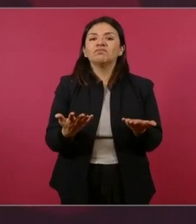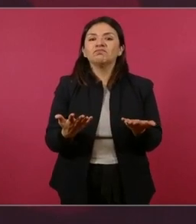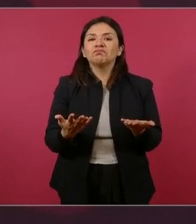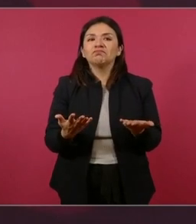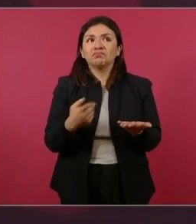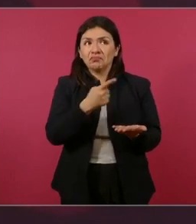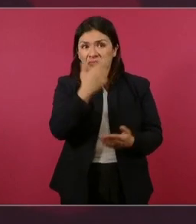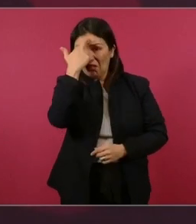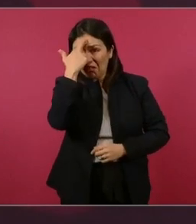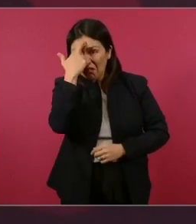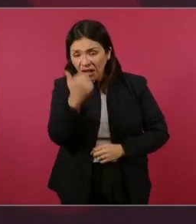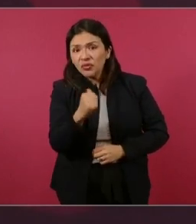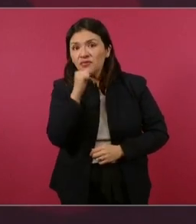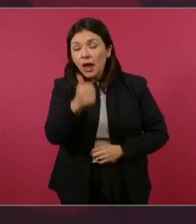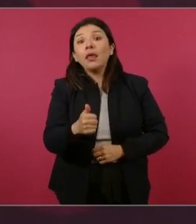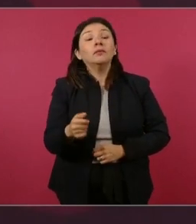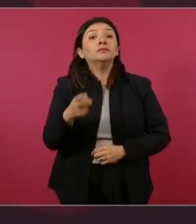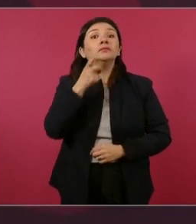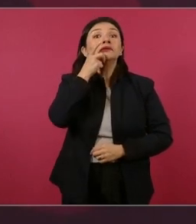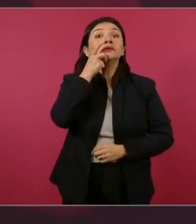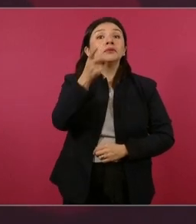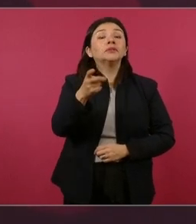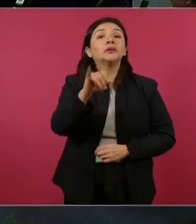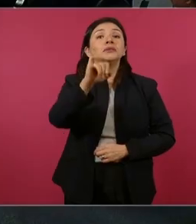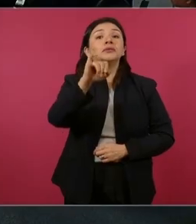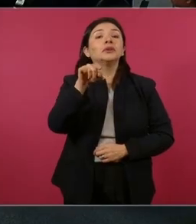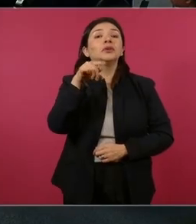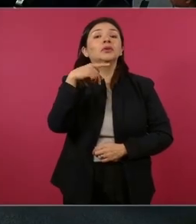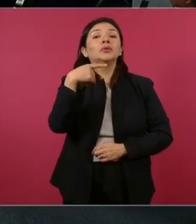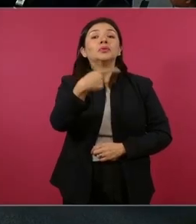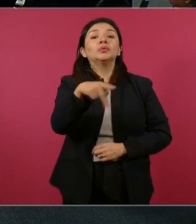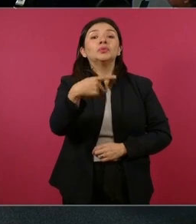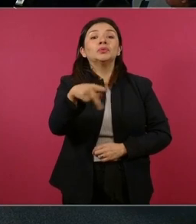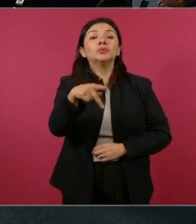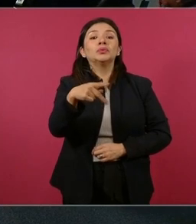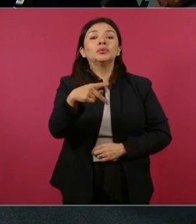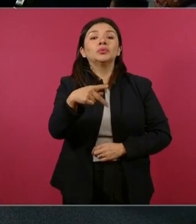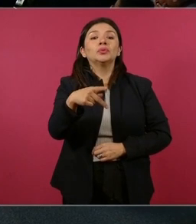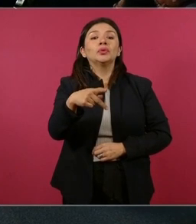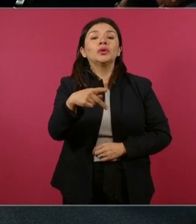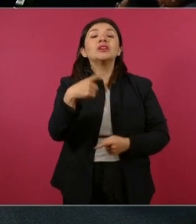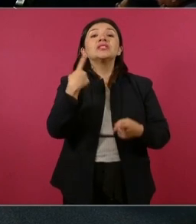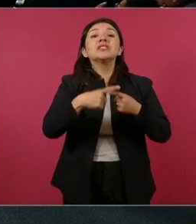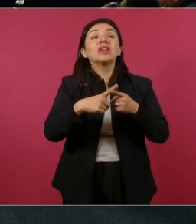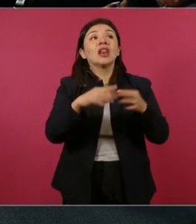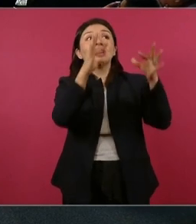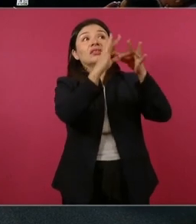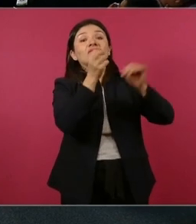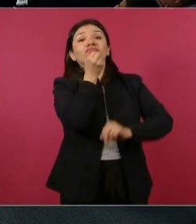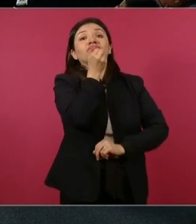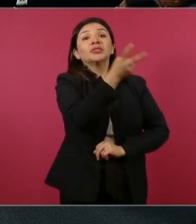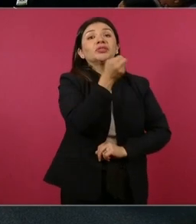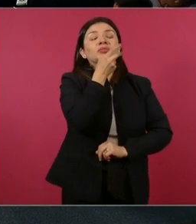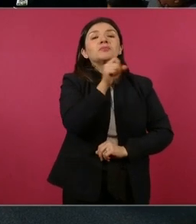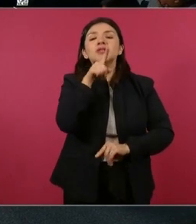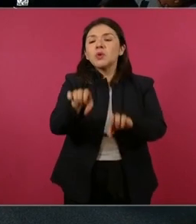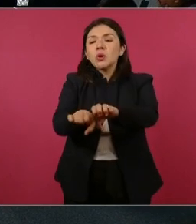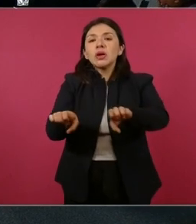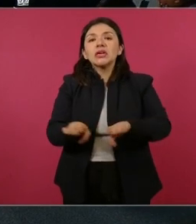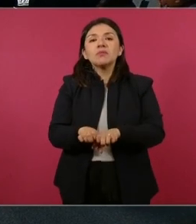tiene razón. Dice que su fuente es el war room de la doctora Claudia Sheinbaum. ¿Cómo? Que su fuente es el war room de la